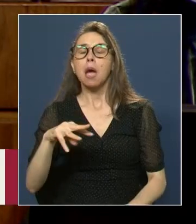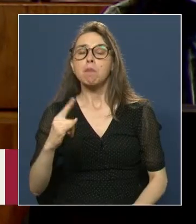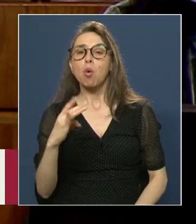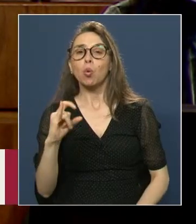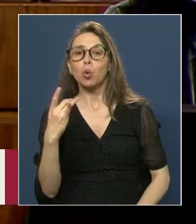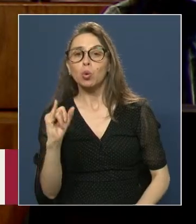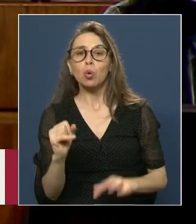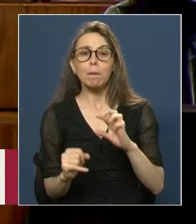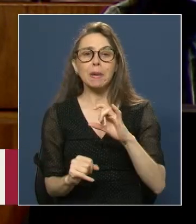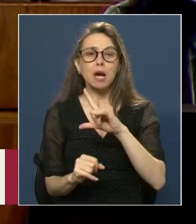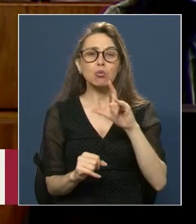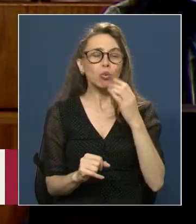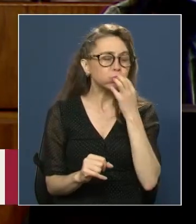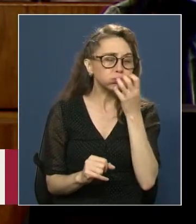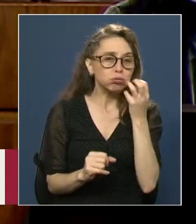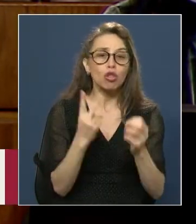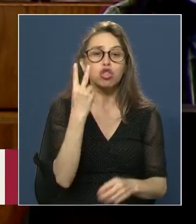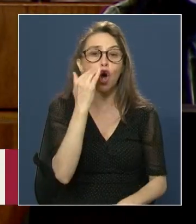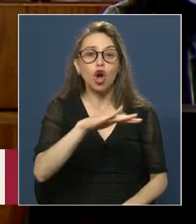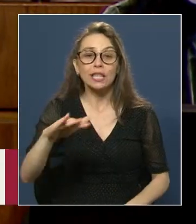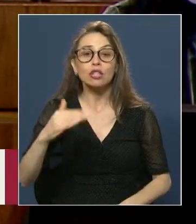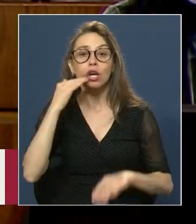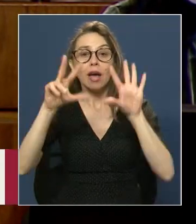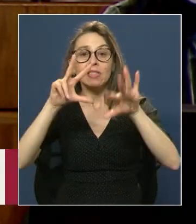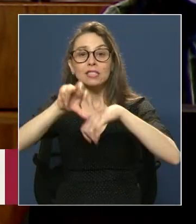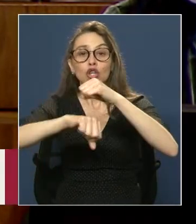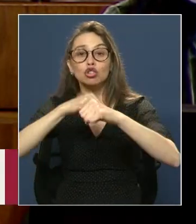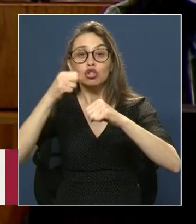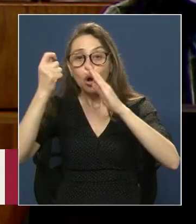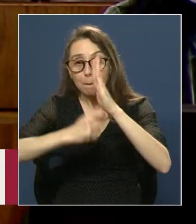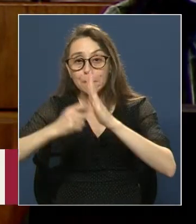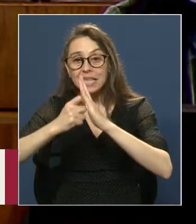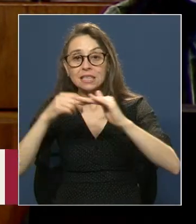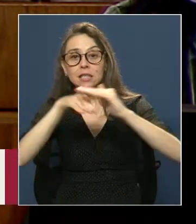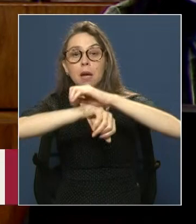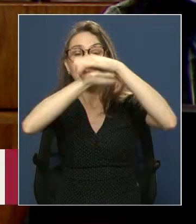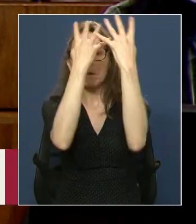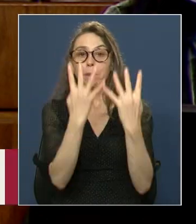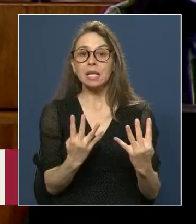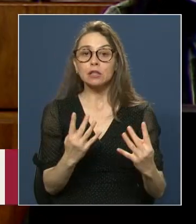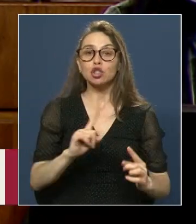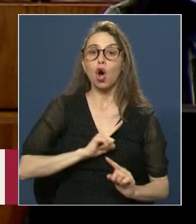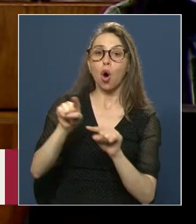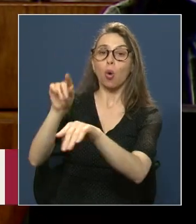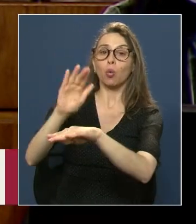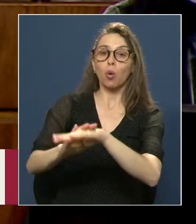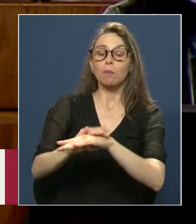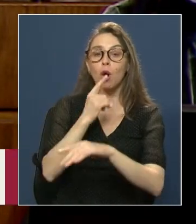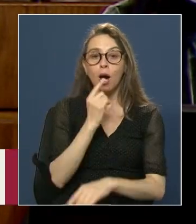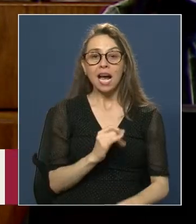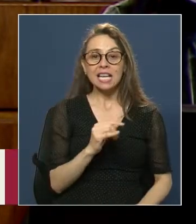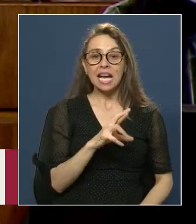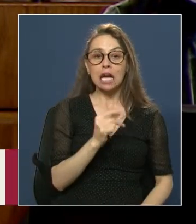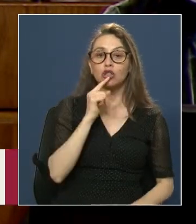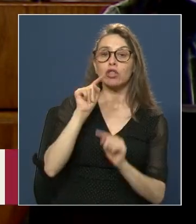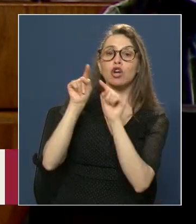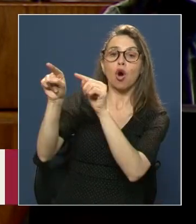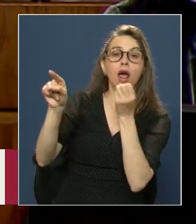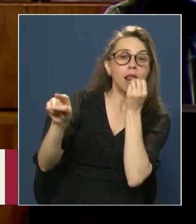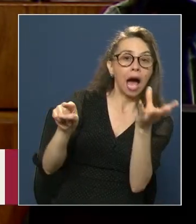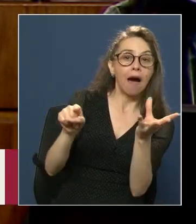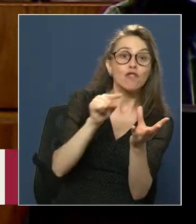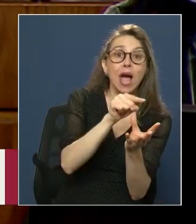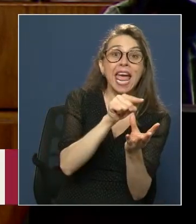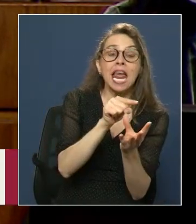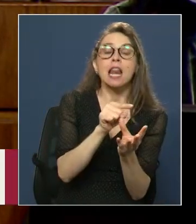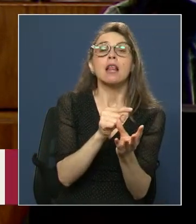dos niños estuvieron casi 18 meses presos, inculpados por el testimonio de Castro Antipán, quien resultó ser un